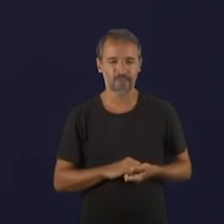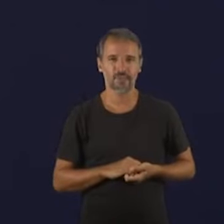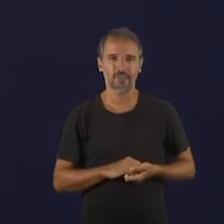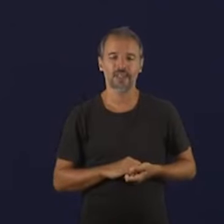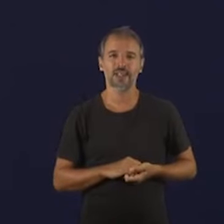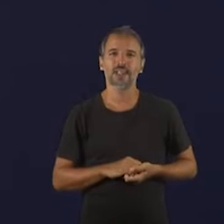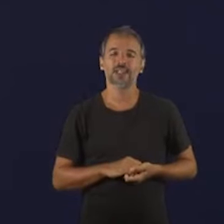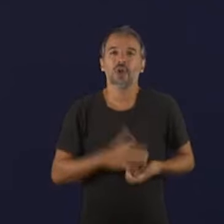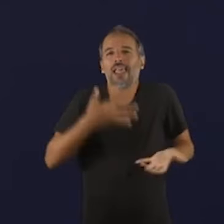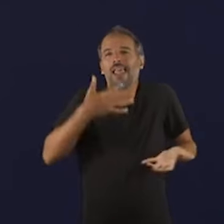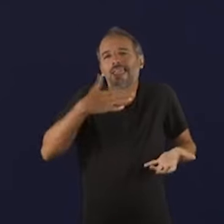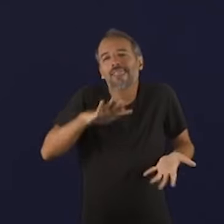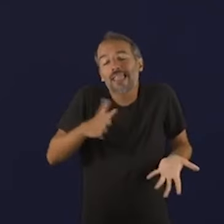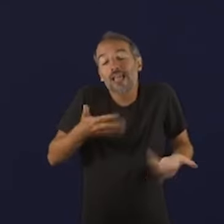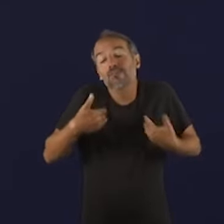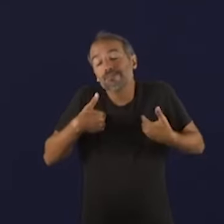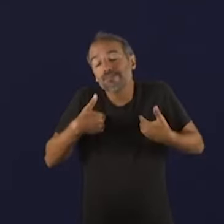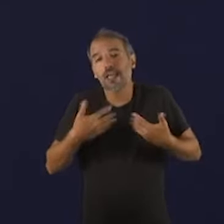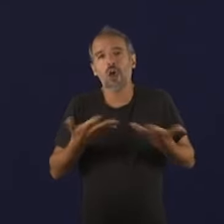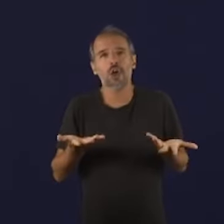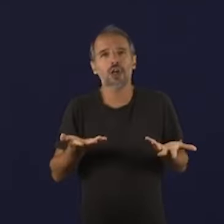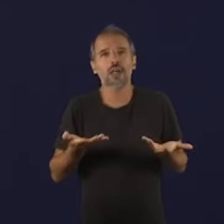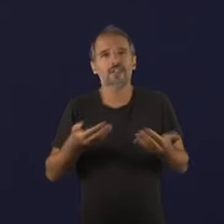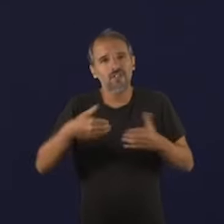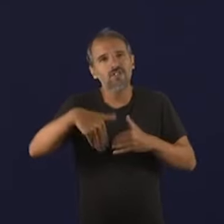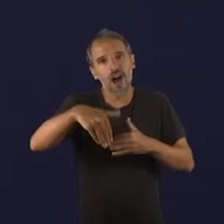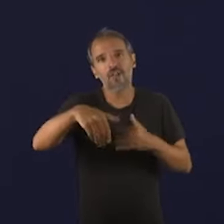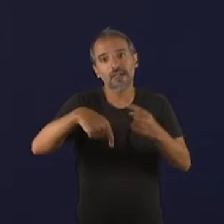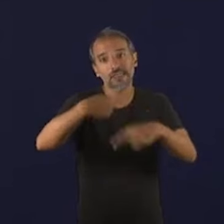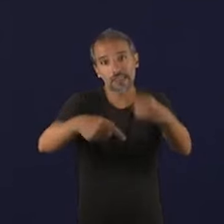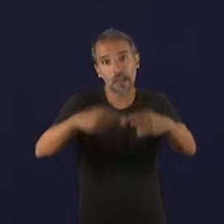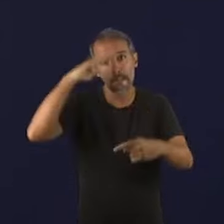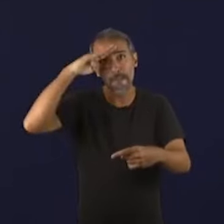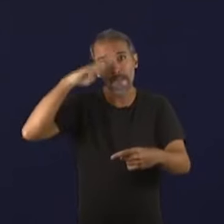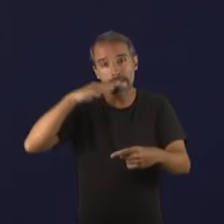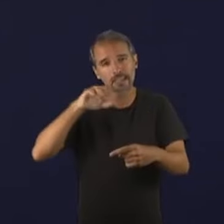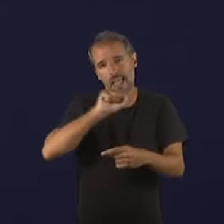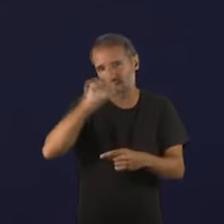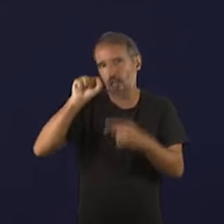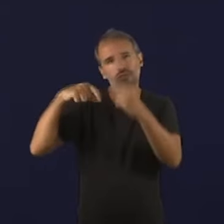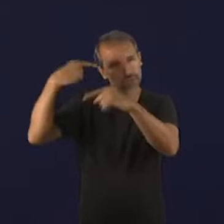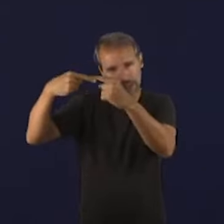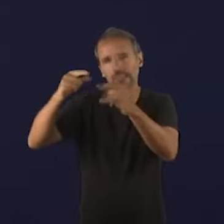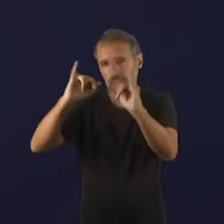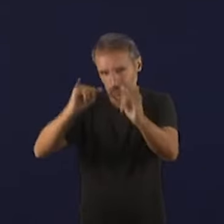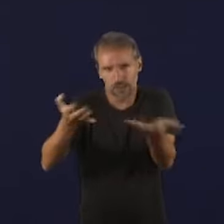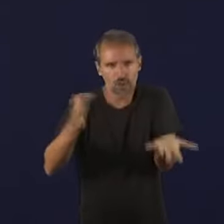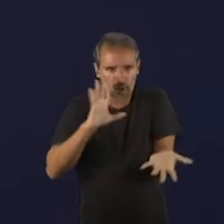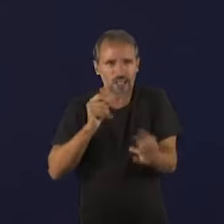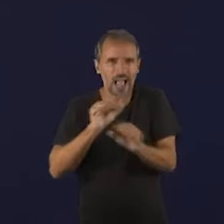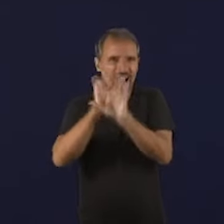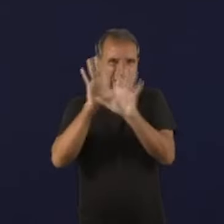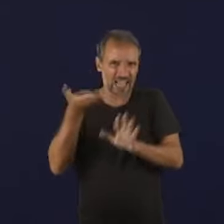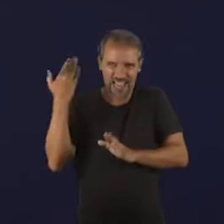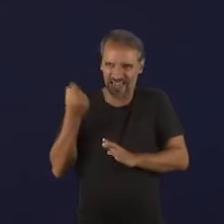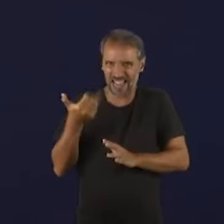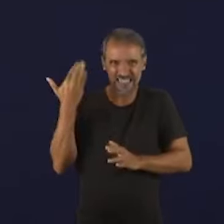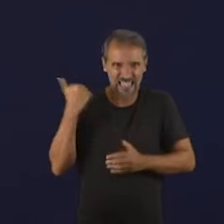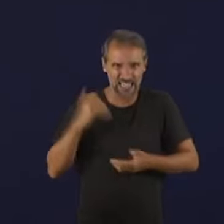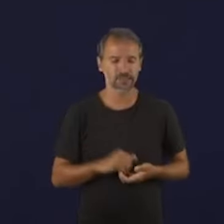entendemos por supuesto que van a seguir meses de muy alta inflación también lo aclaré recién y